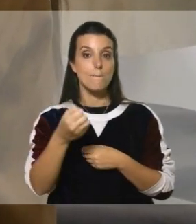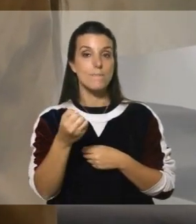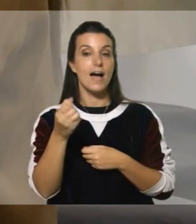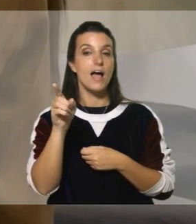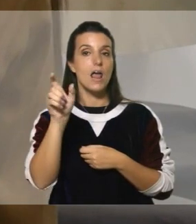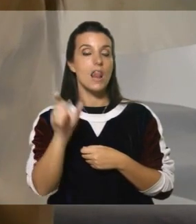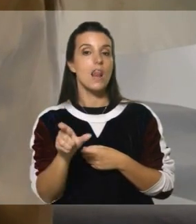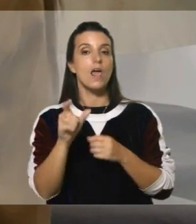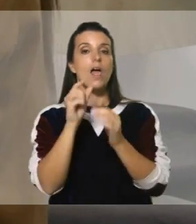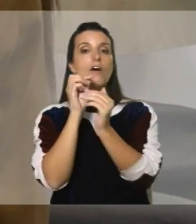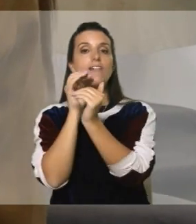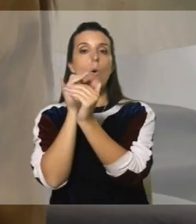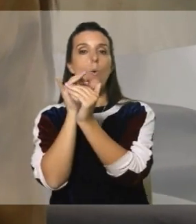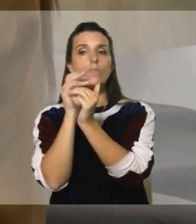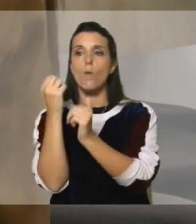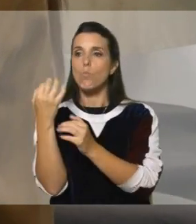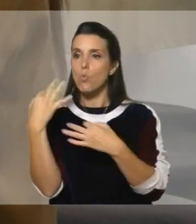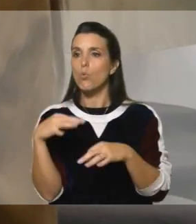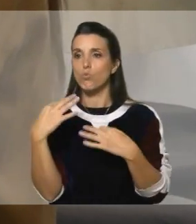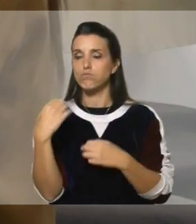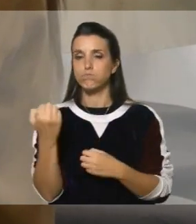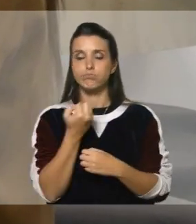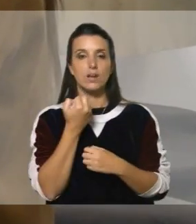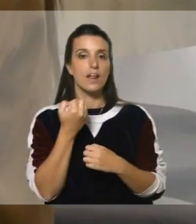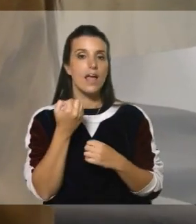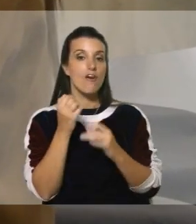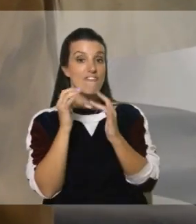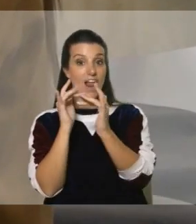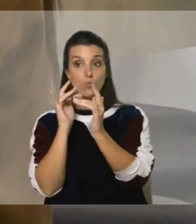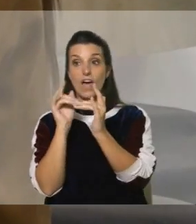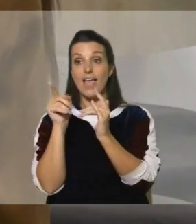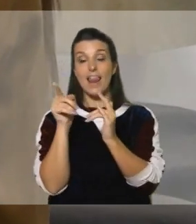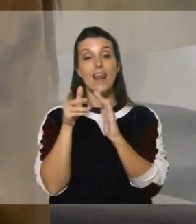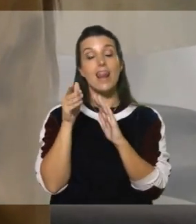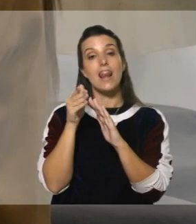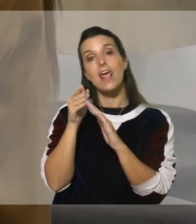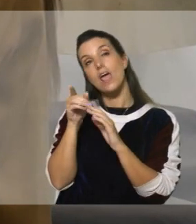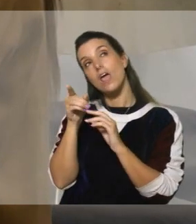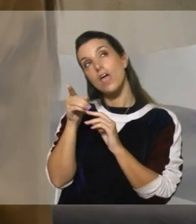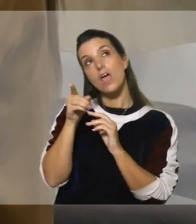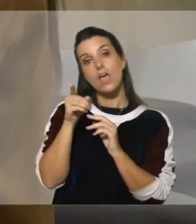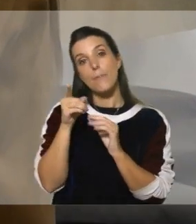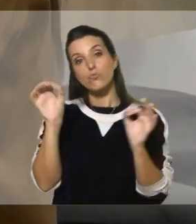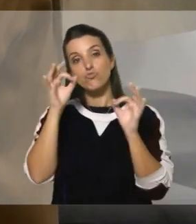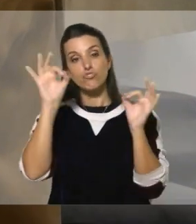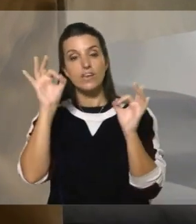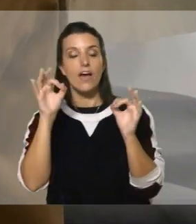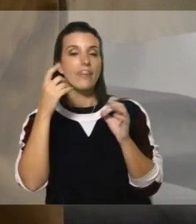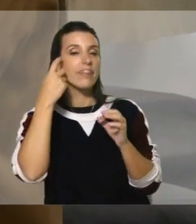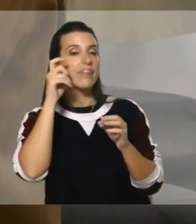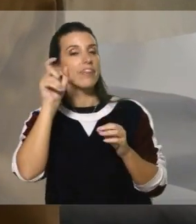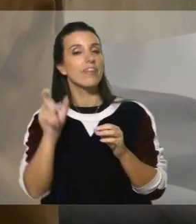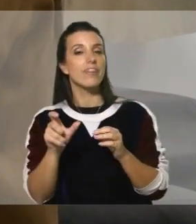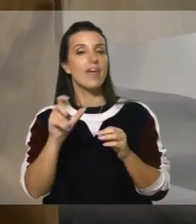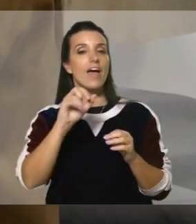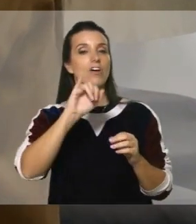flautista muy bueno muy reconocido que con él vamos a tocar una pieza de un compositor se llama